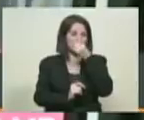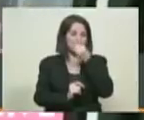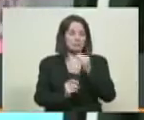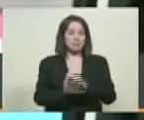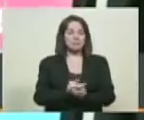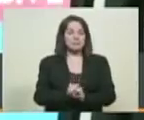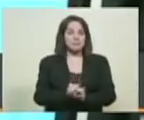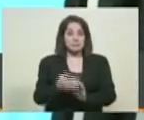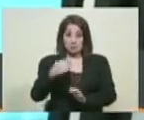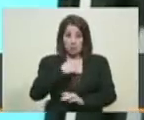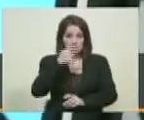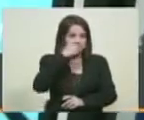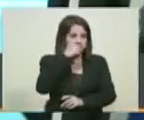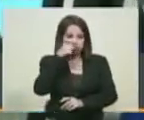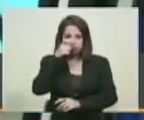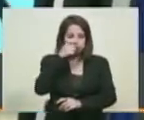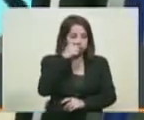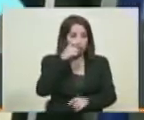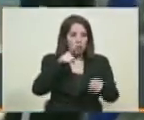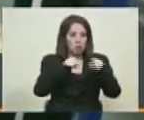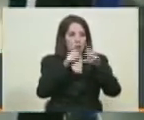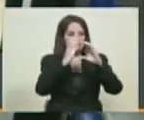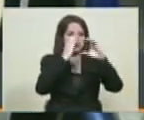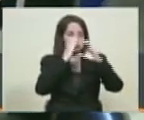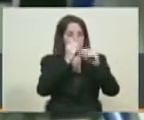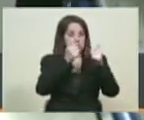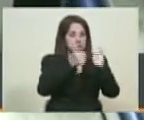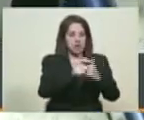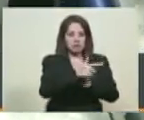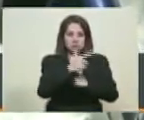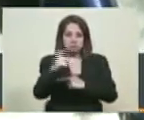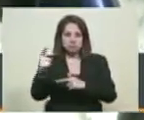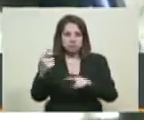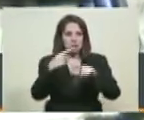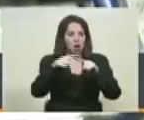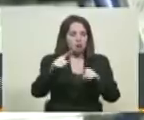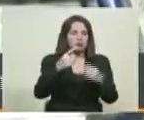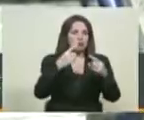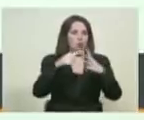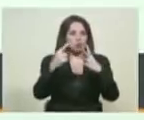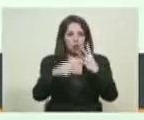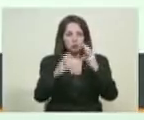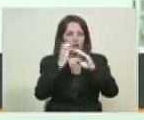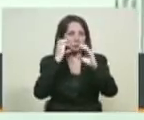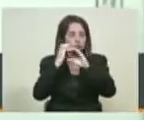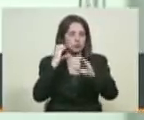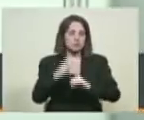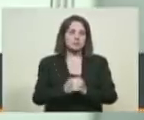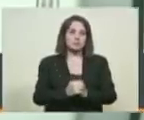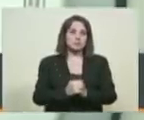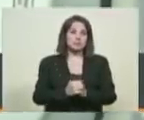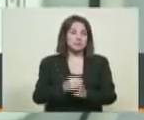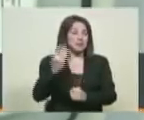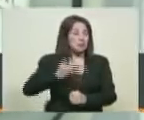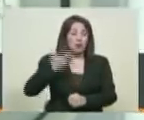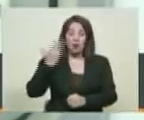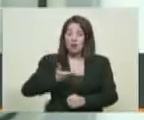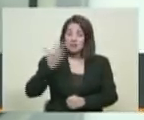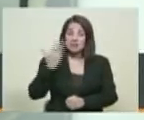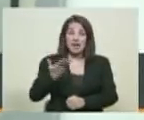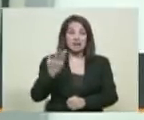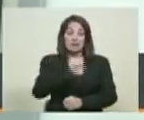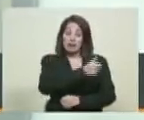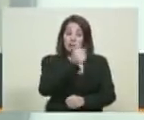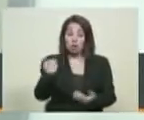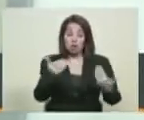El ojo del amo engorda el taxi, engorda el autobusete, engorda el autobús. Esto es muy importante,